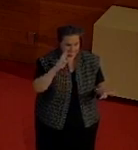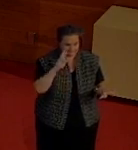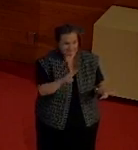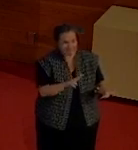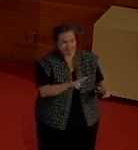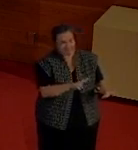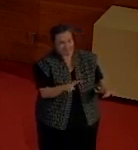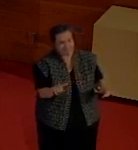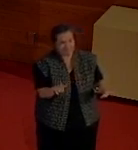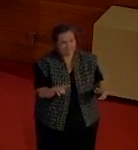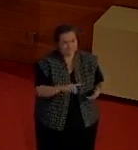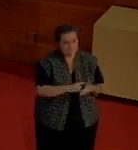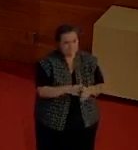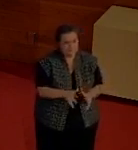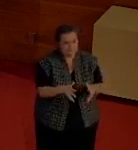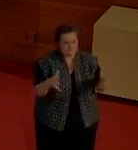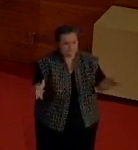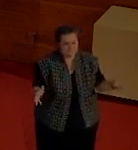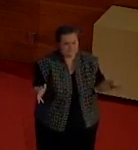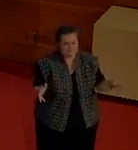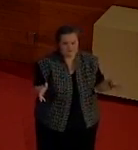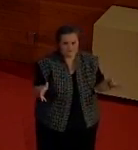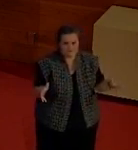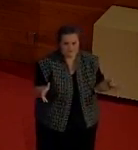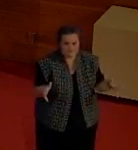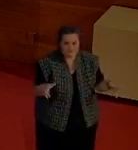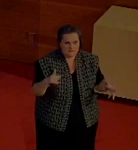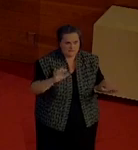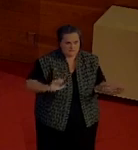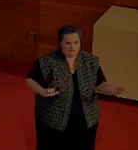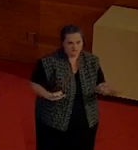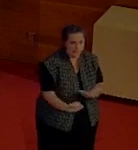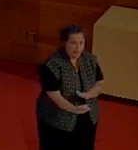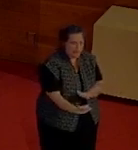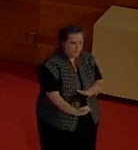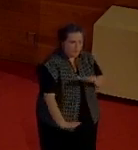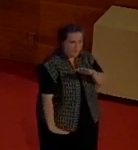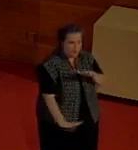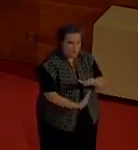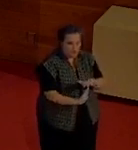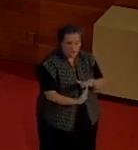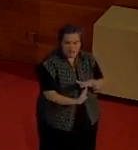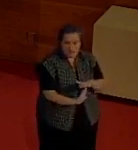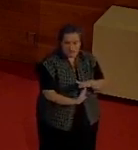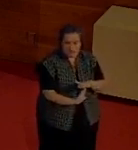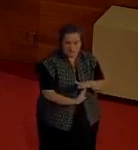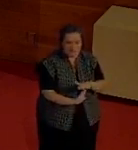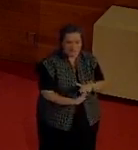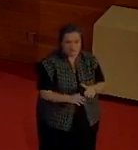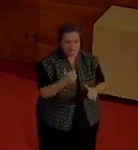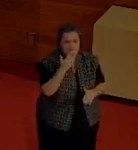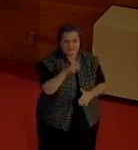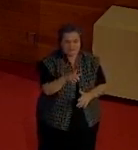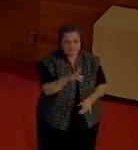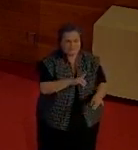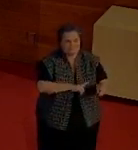del del macroproyecto da a entender que hay un frenazo en términos generales como si hubiera perdido atractivo en función de